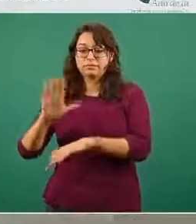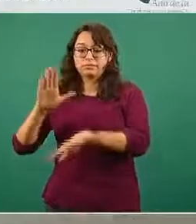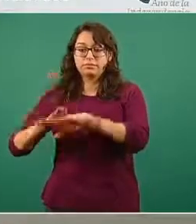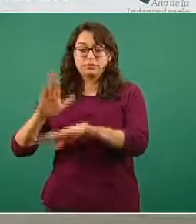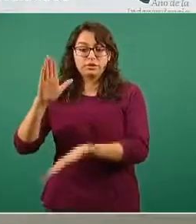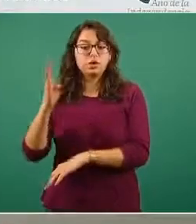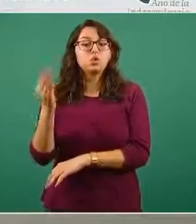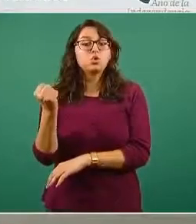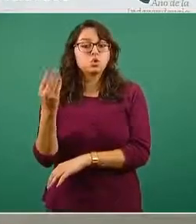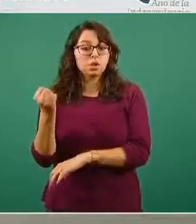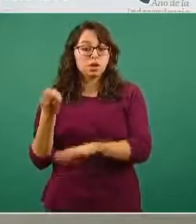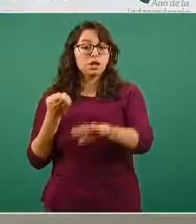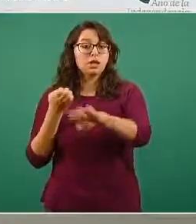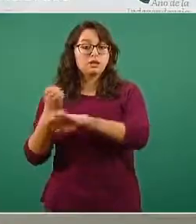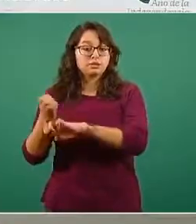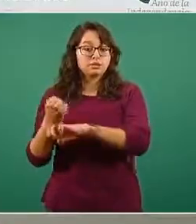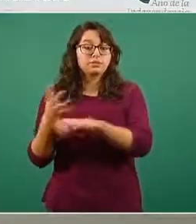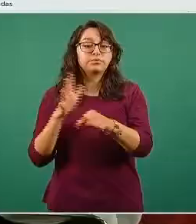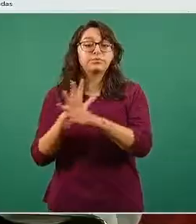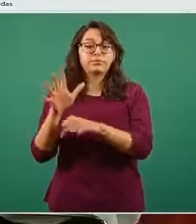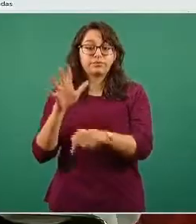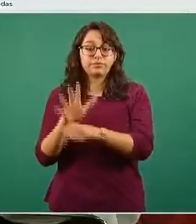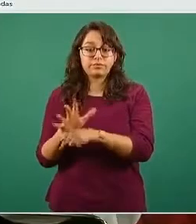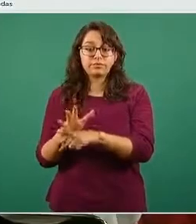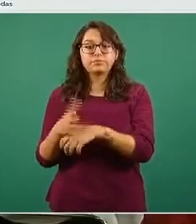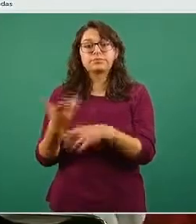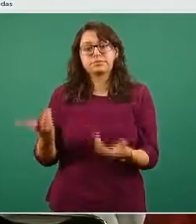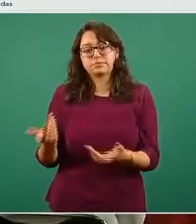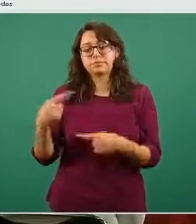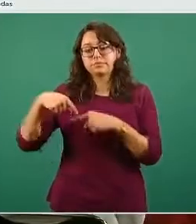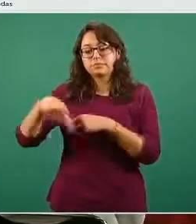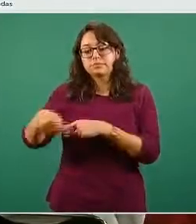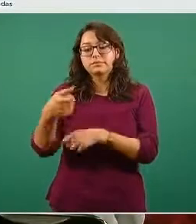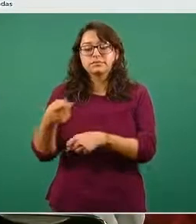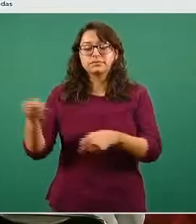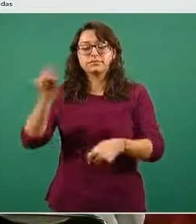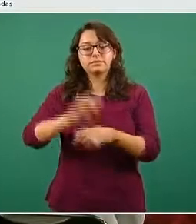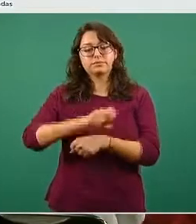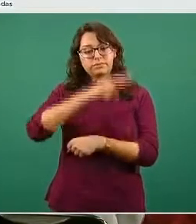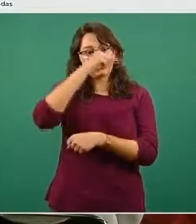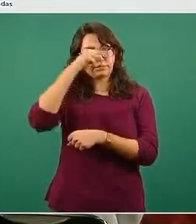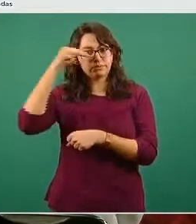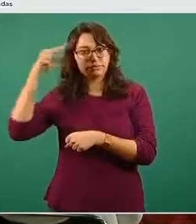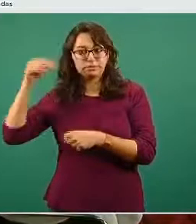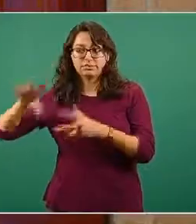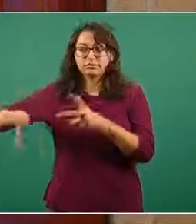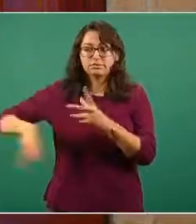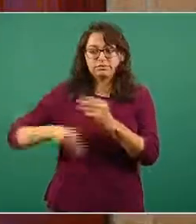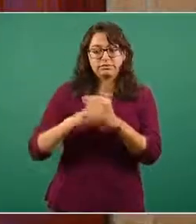9, podemos ver que el estado de Nayarit ingresa a este rango de más de 70%.